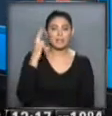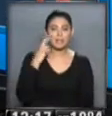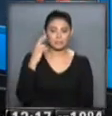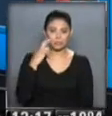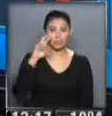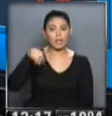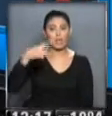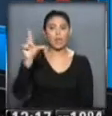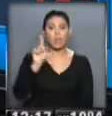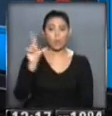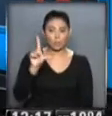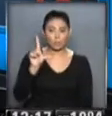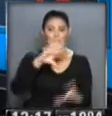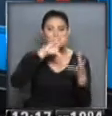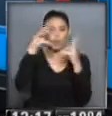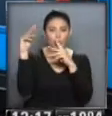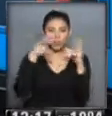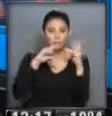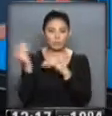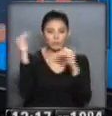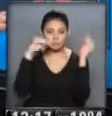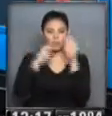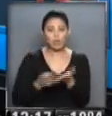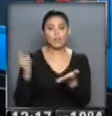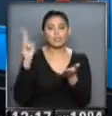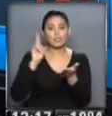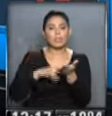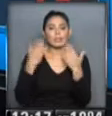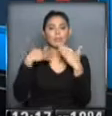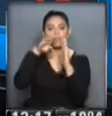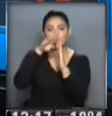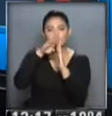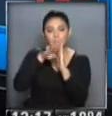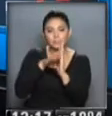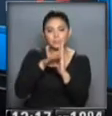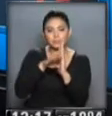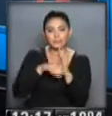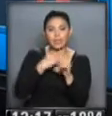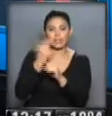y el lunes aumenta la nubosidad. Otra vez desciende un poquitito la máxima,